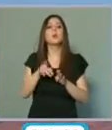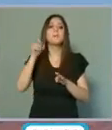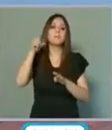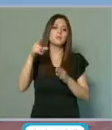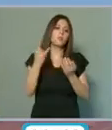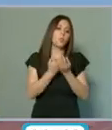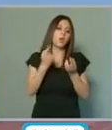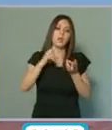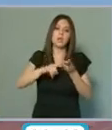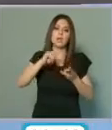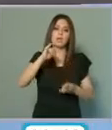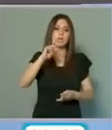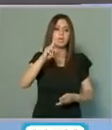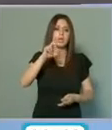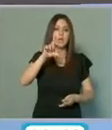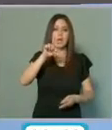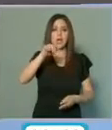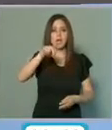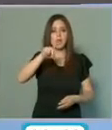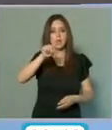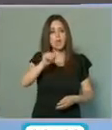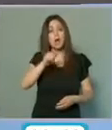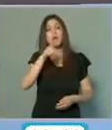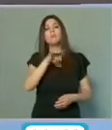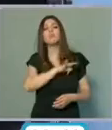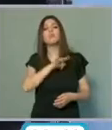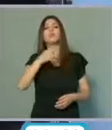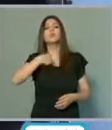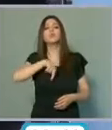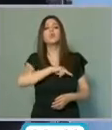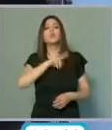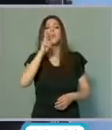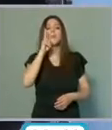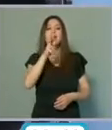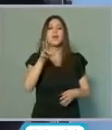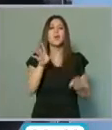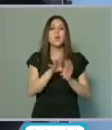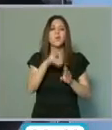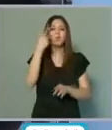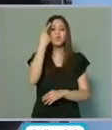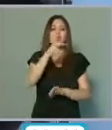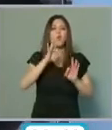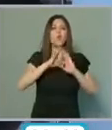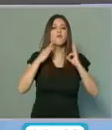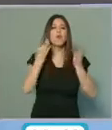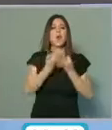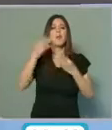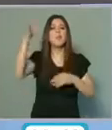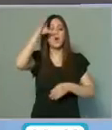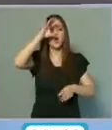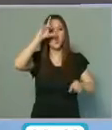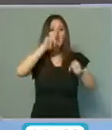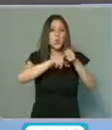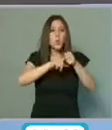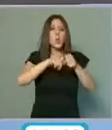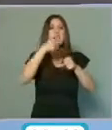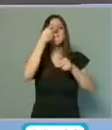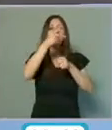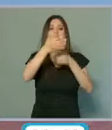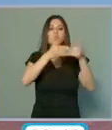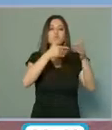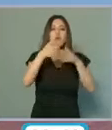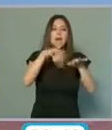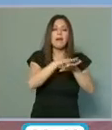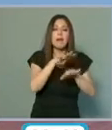Irlanda. Ahí podemos ver los restos de bueno, no solo los restos, sino una cultura moderna de tipo céltica